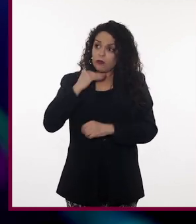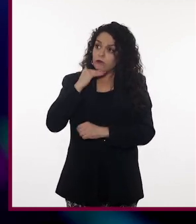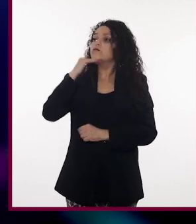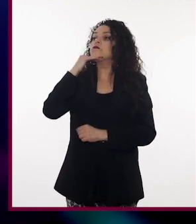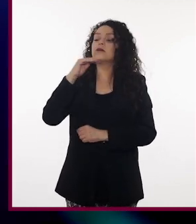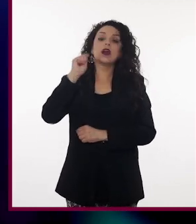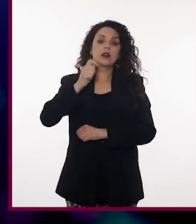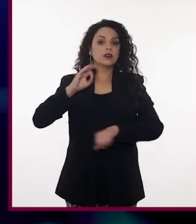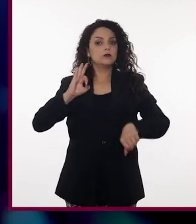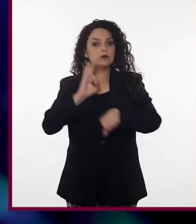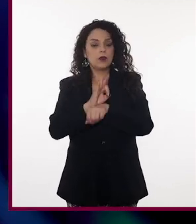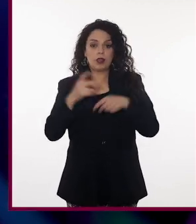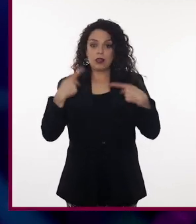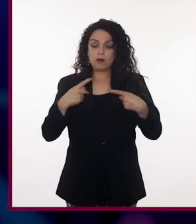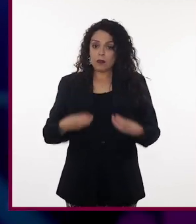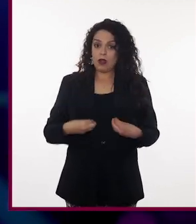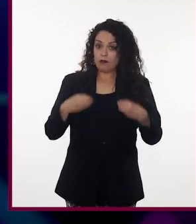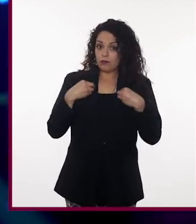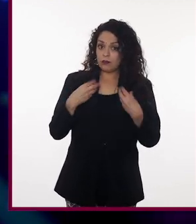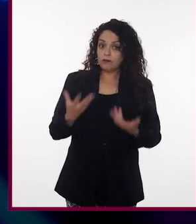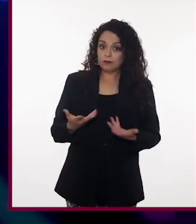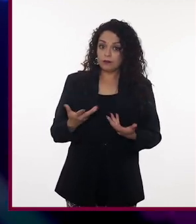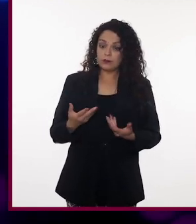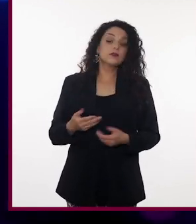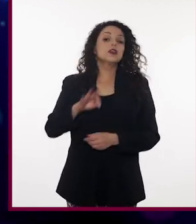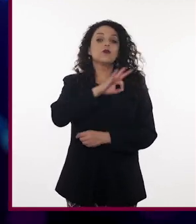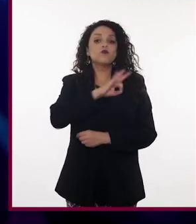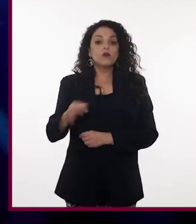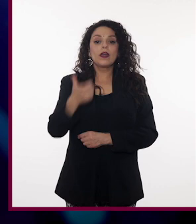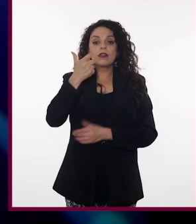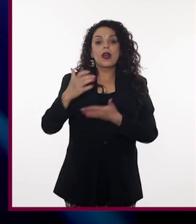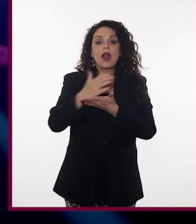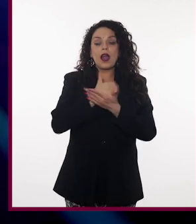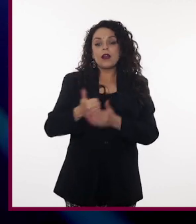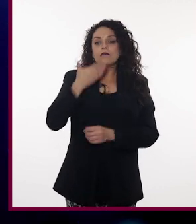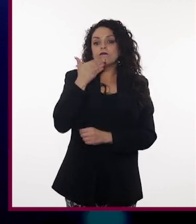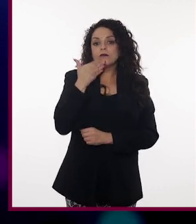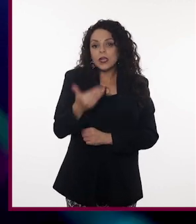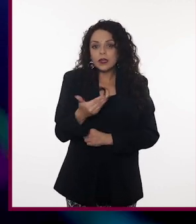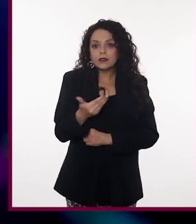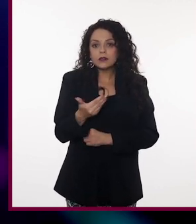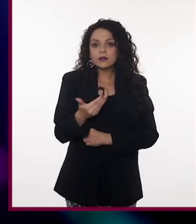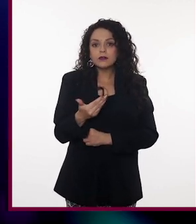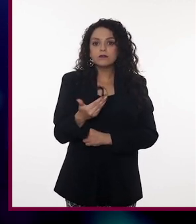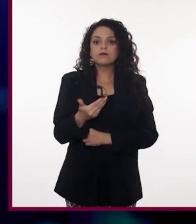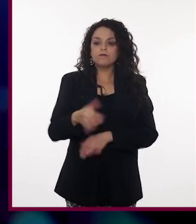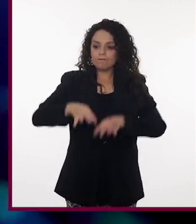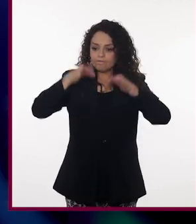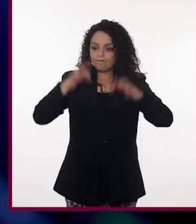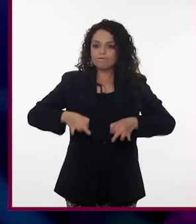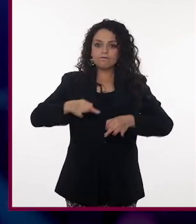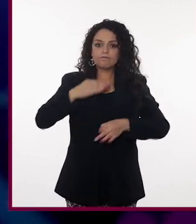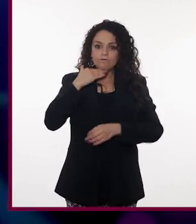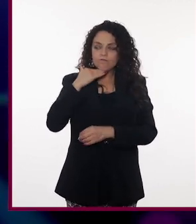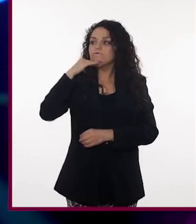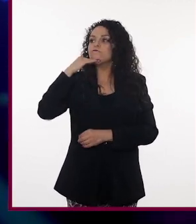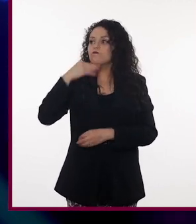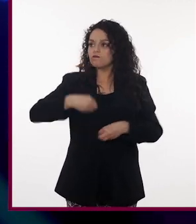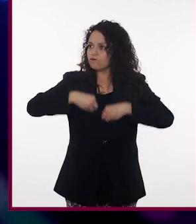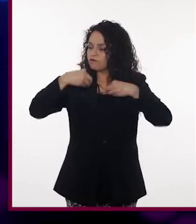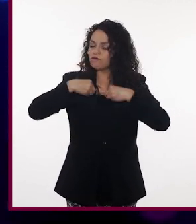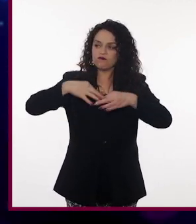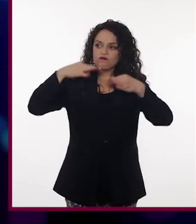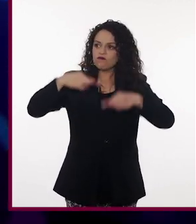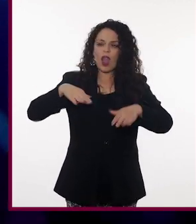protege la dignidad de las personas, que puedan tener ingresos que les permitan vivir dignamente, que tengan